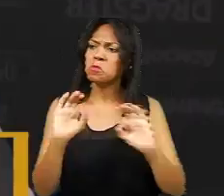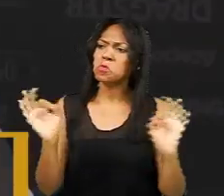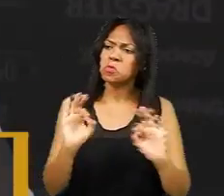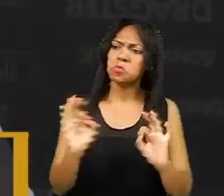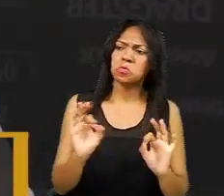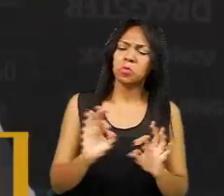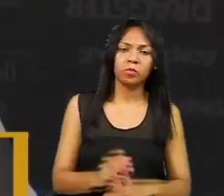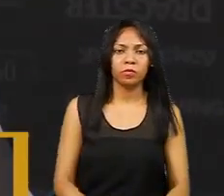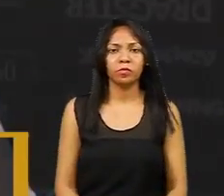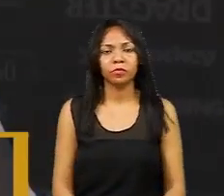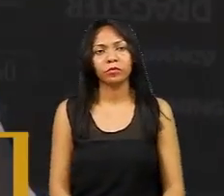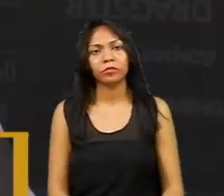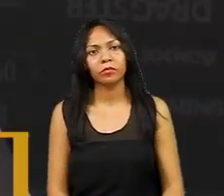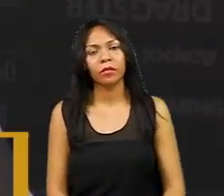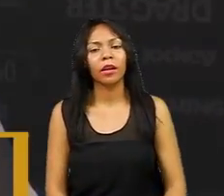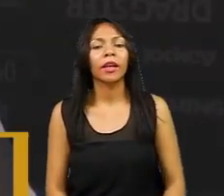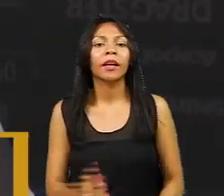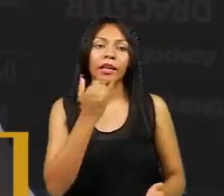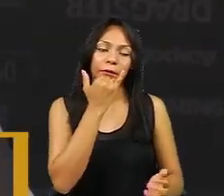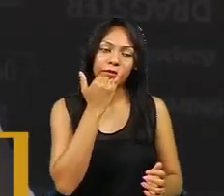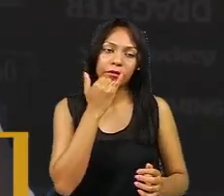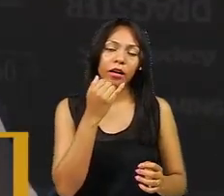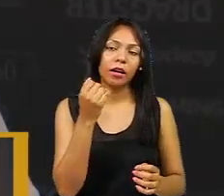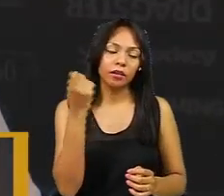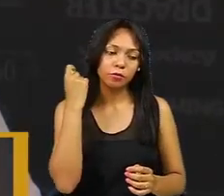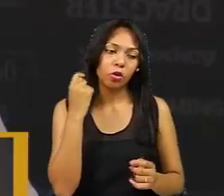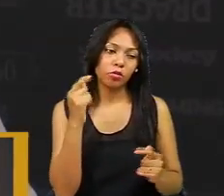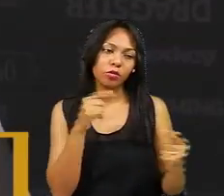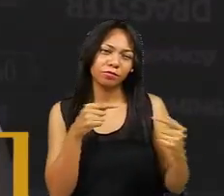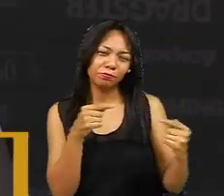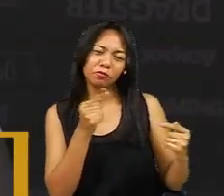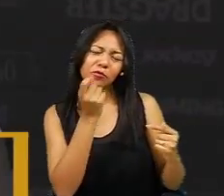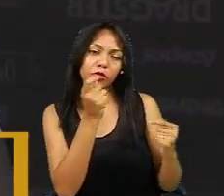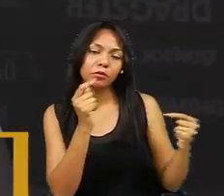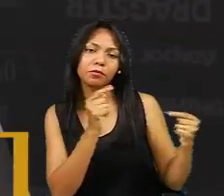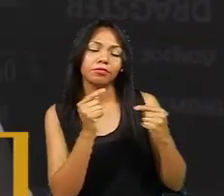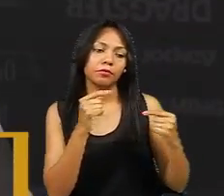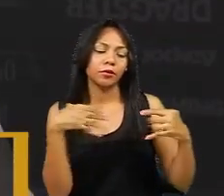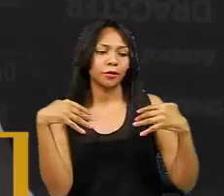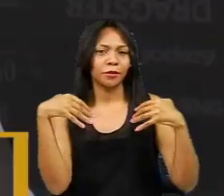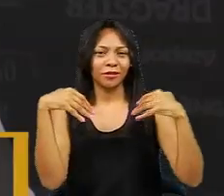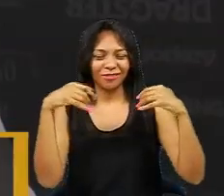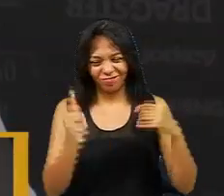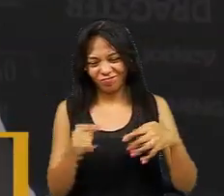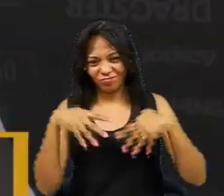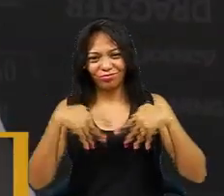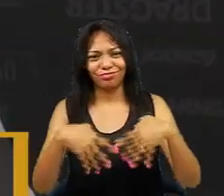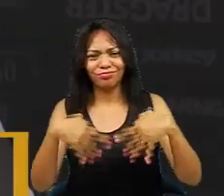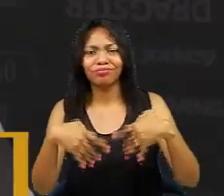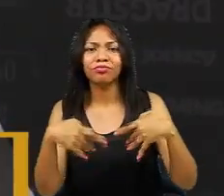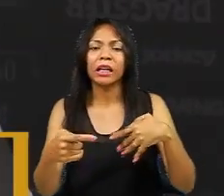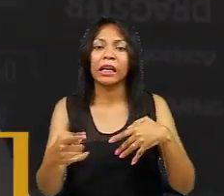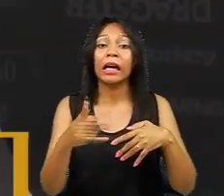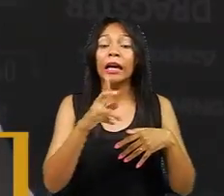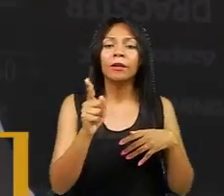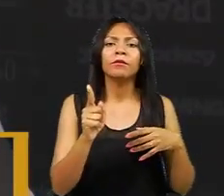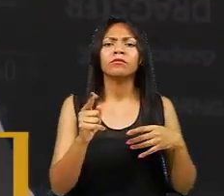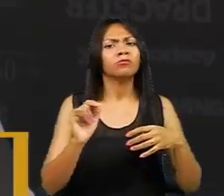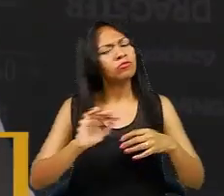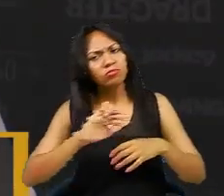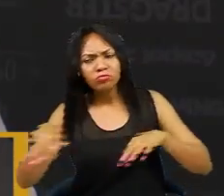Pues, aparte de un forcejeo que hubo con la fuerza pública, los compañeros pensionados de manera autónoma decidieron ingresar a